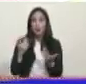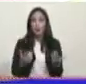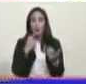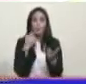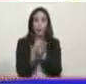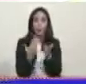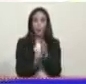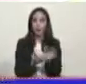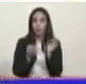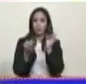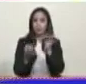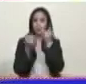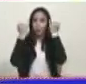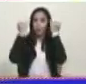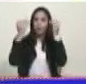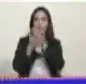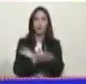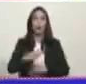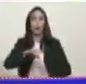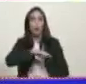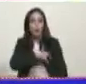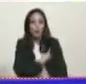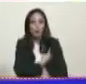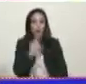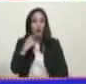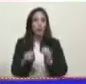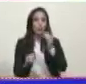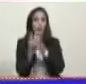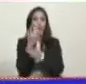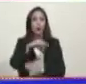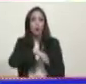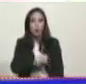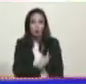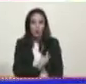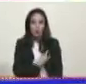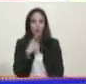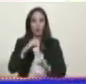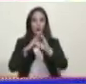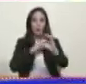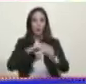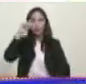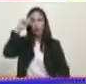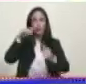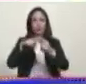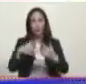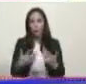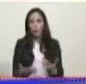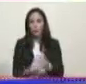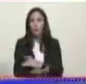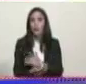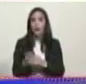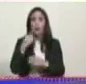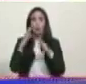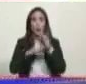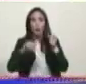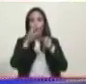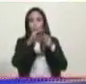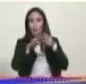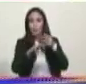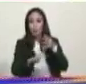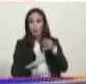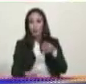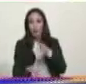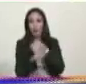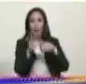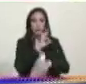en este momento, la creación de la Universidad Nacional Experimental para el Transporte, que tiene como objetivo generar las carreras tanto en el